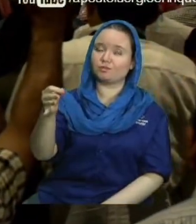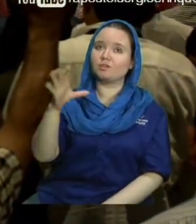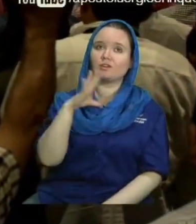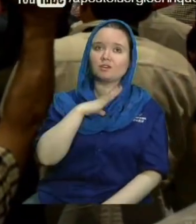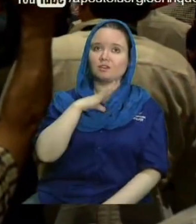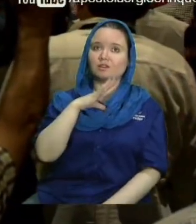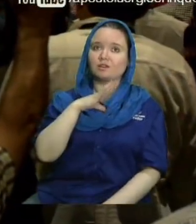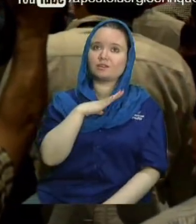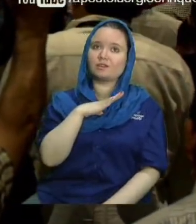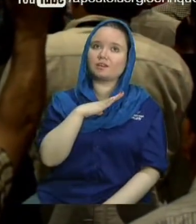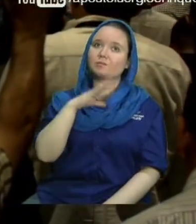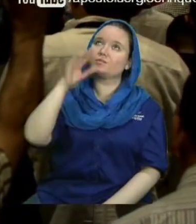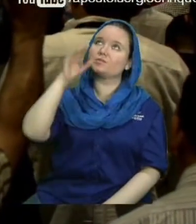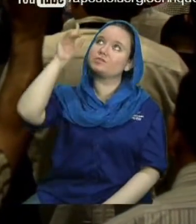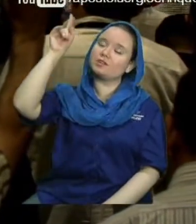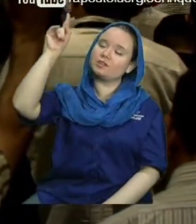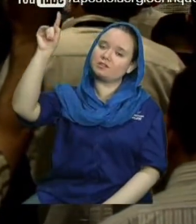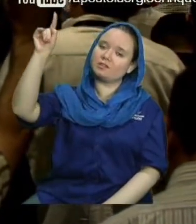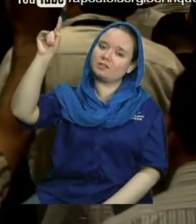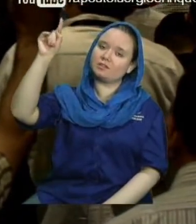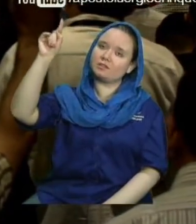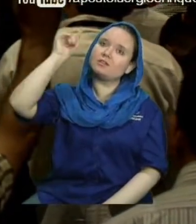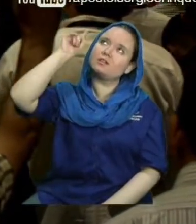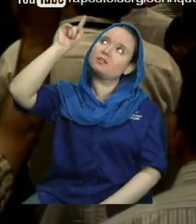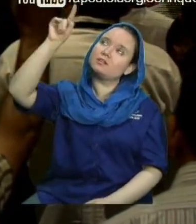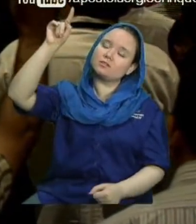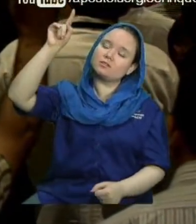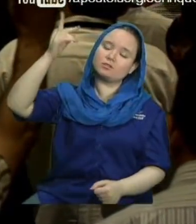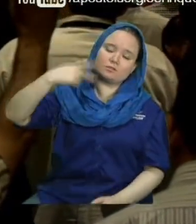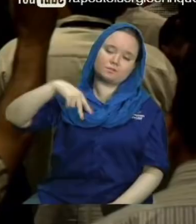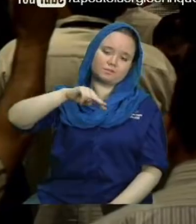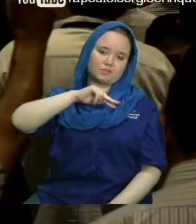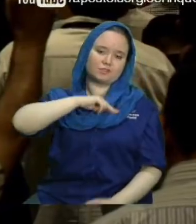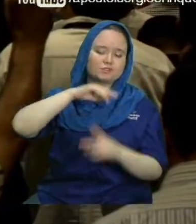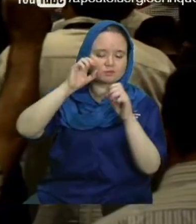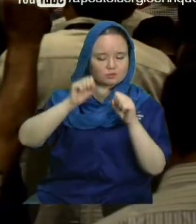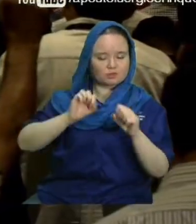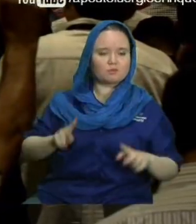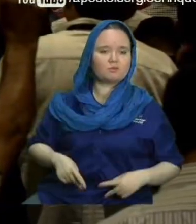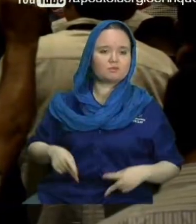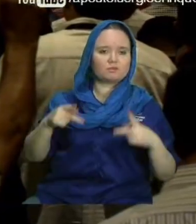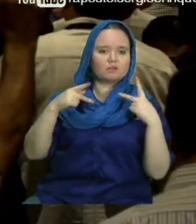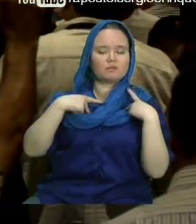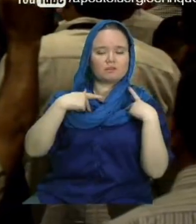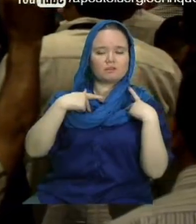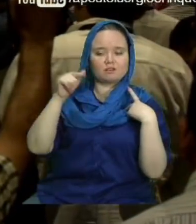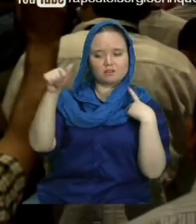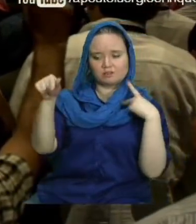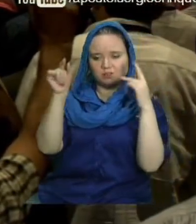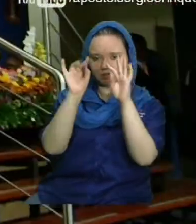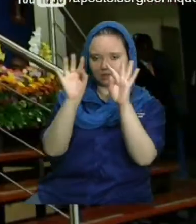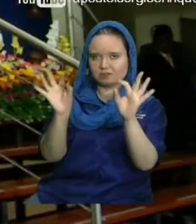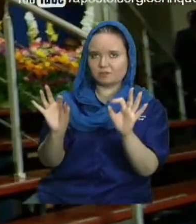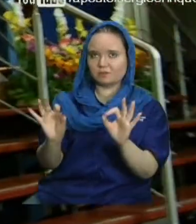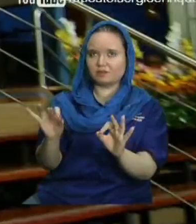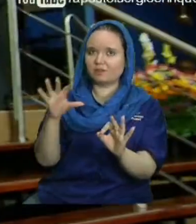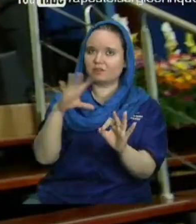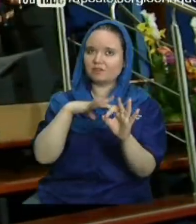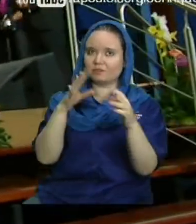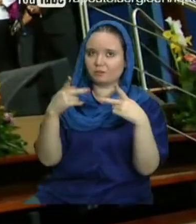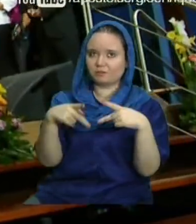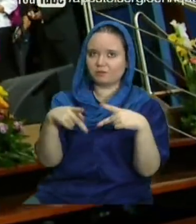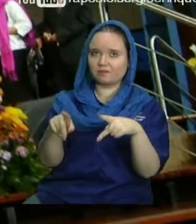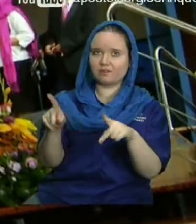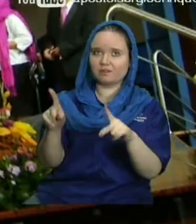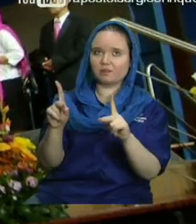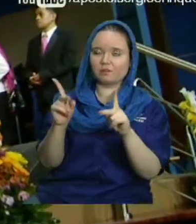el tiempo que nos des, nos ajustemos a esta visión, a este privilegio,